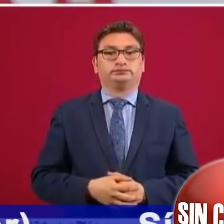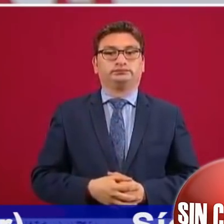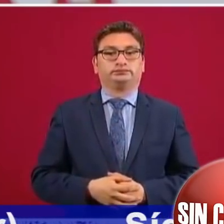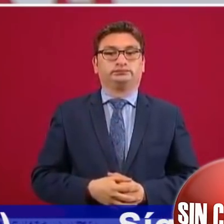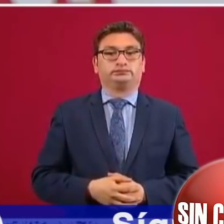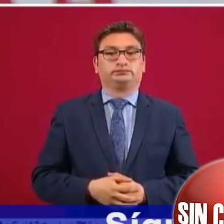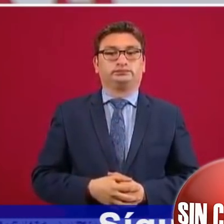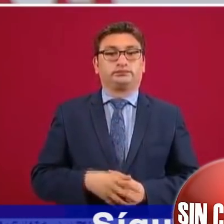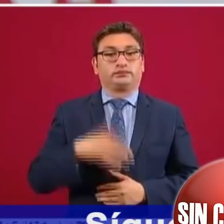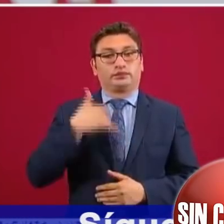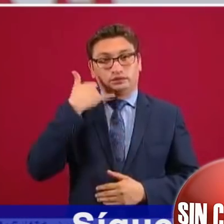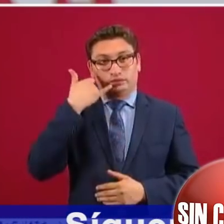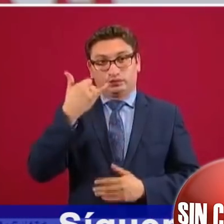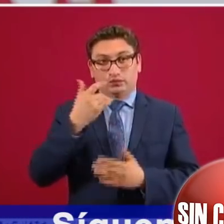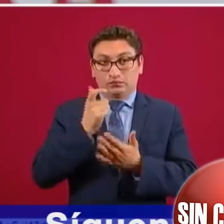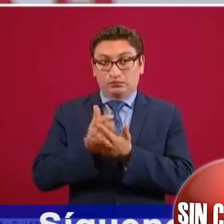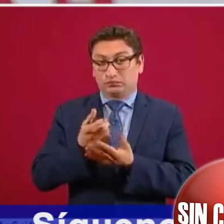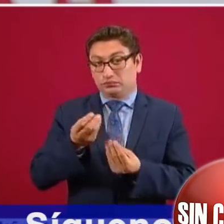pagar tanto en teléfono,